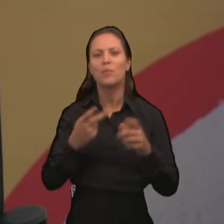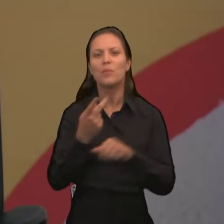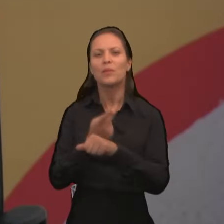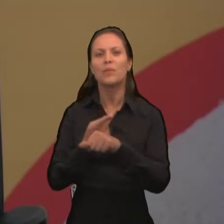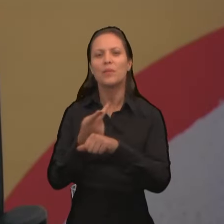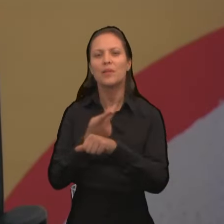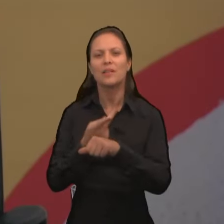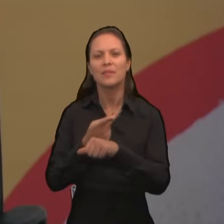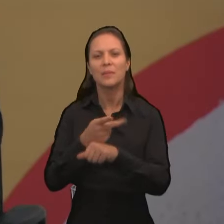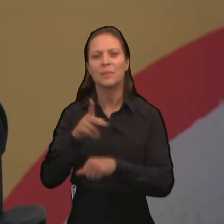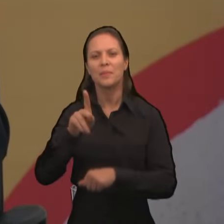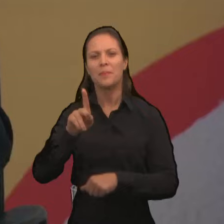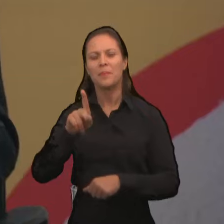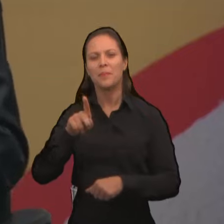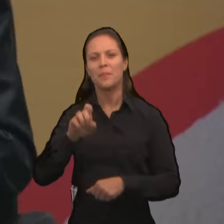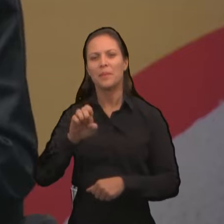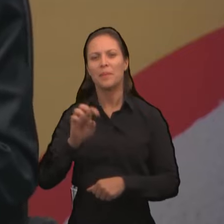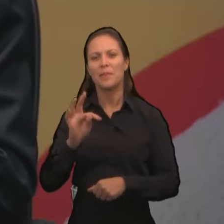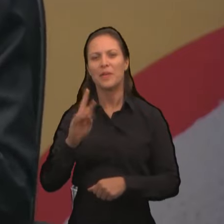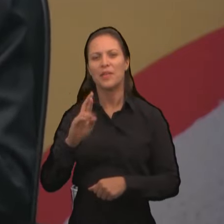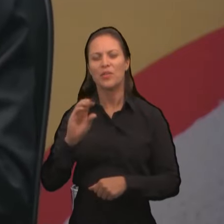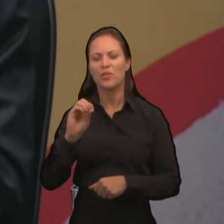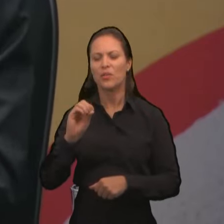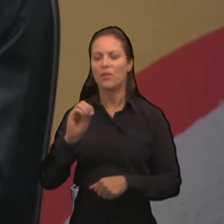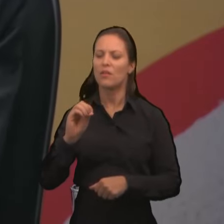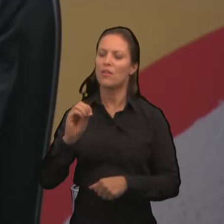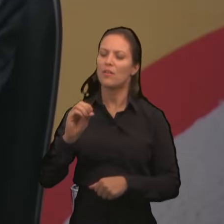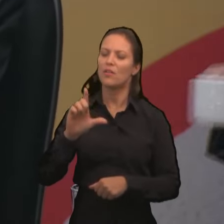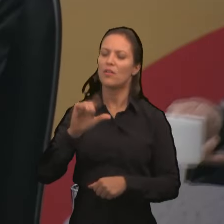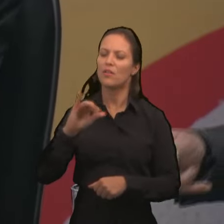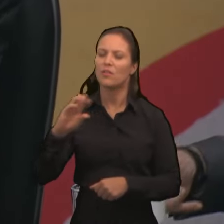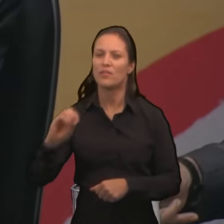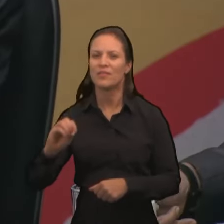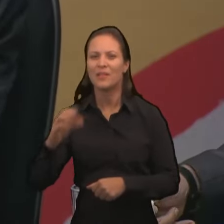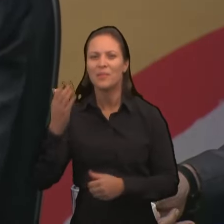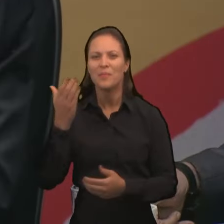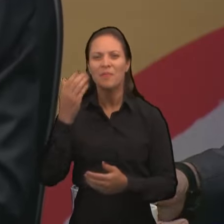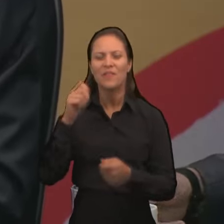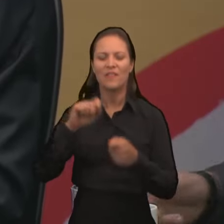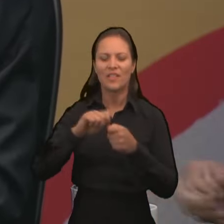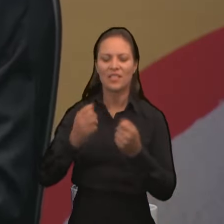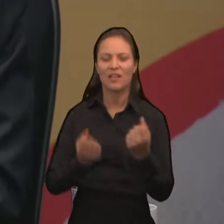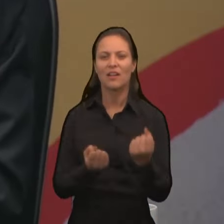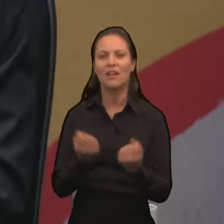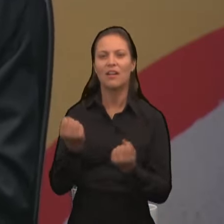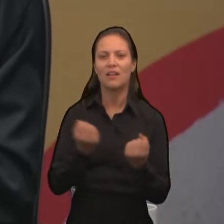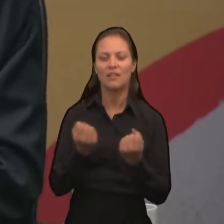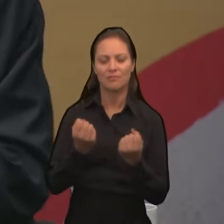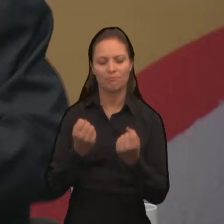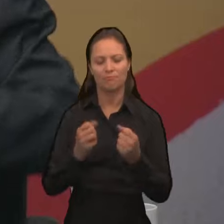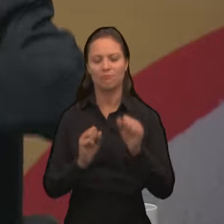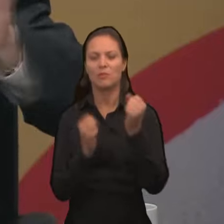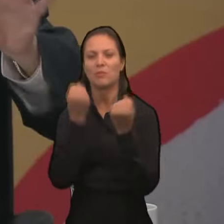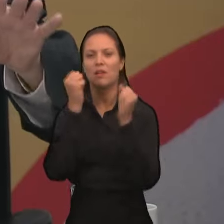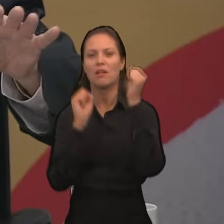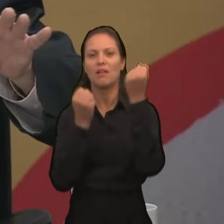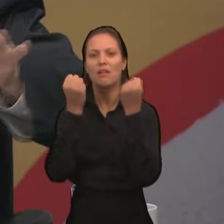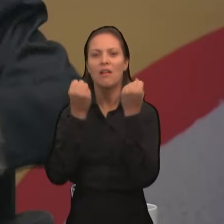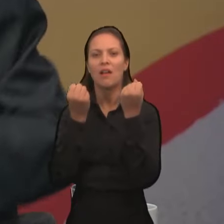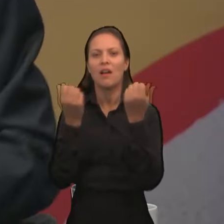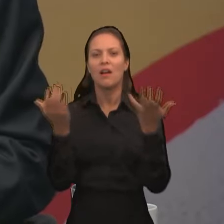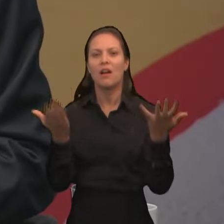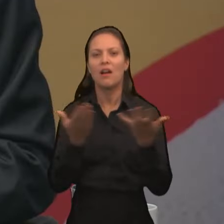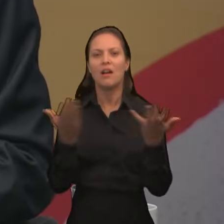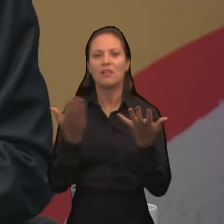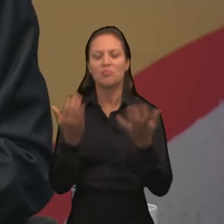cuando éramos más jóvenes, decía General Motors fabricaba automóviles, General Electric fabricaban grandes equipos. Hoy en